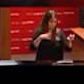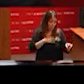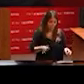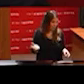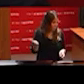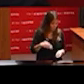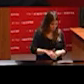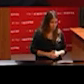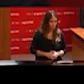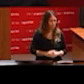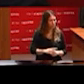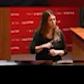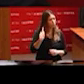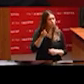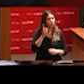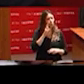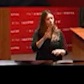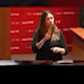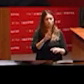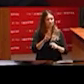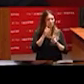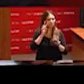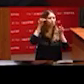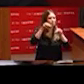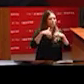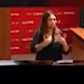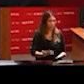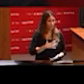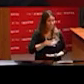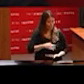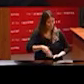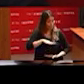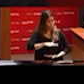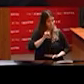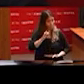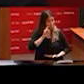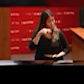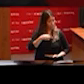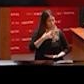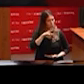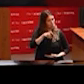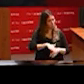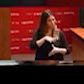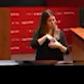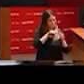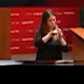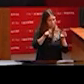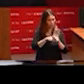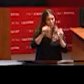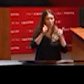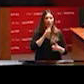ver ir más allá y ver las capacidades de las personas que pueden servir a nuestras organizaciones de una forma